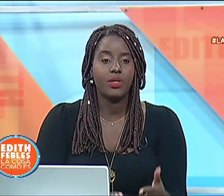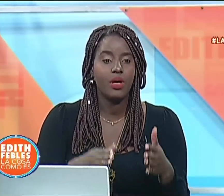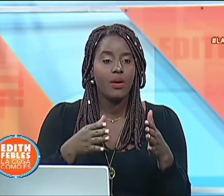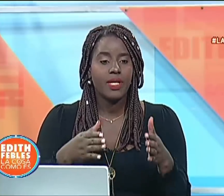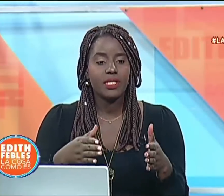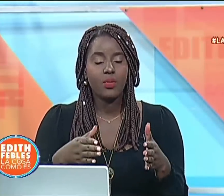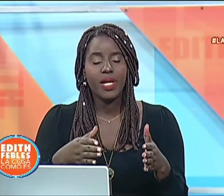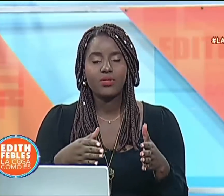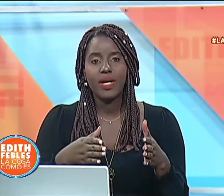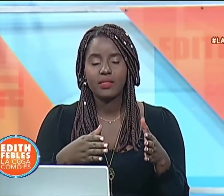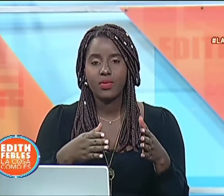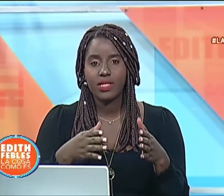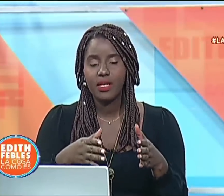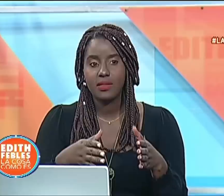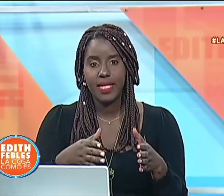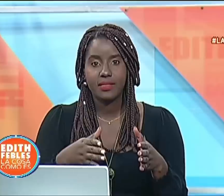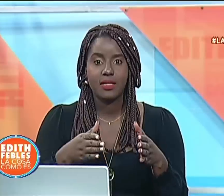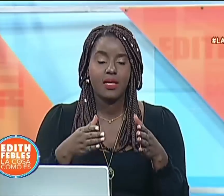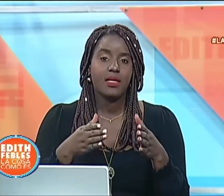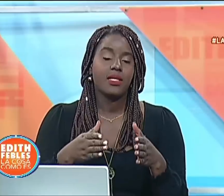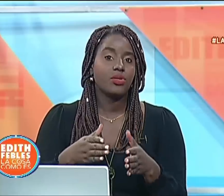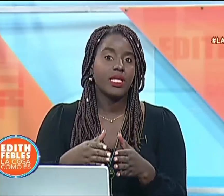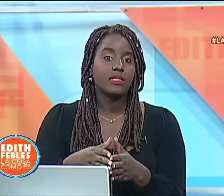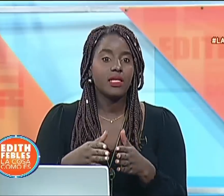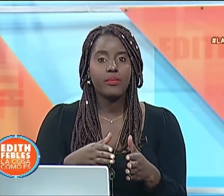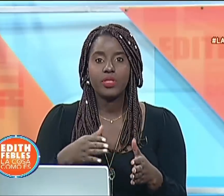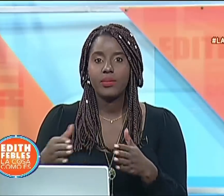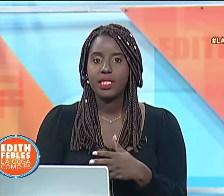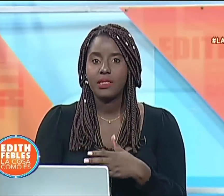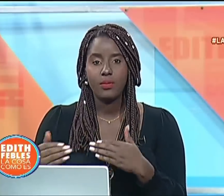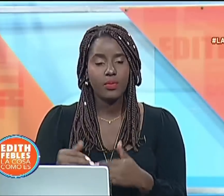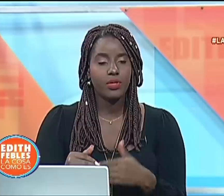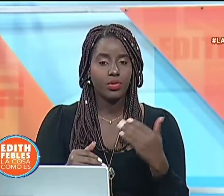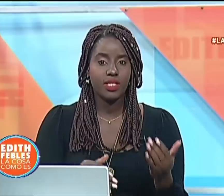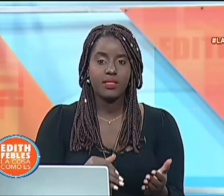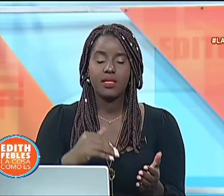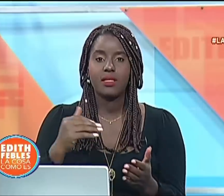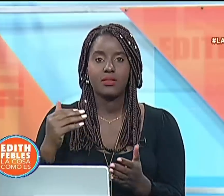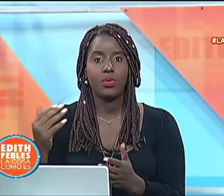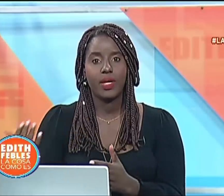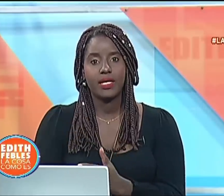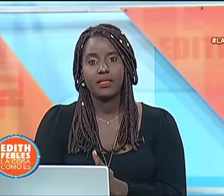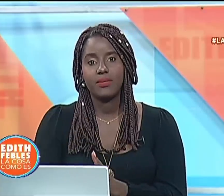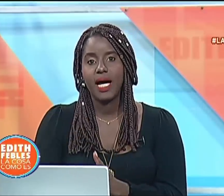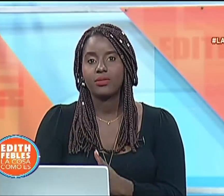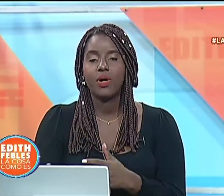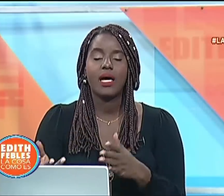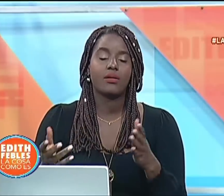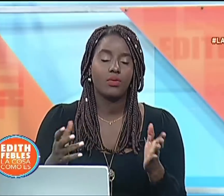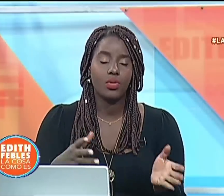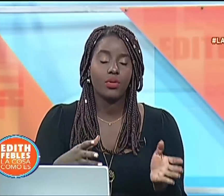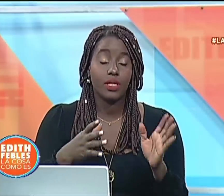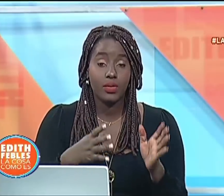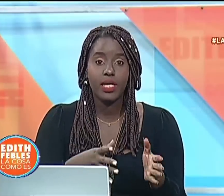dominio, presenta un plazo máximo de 6 meses, y dentro de ese tiempo, si el Ministerio Público no decide sobre si va a actuar